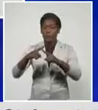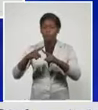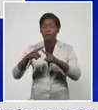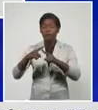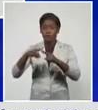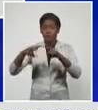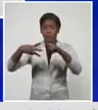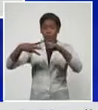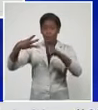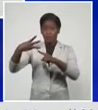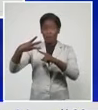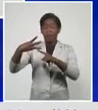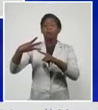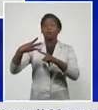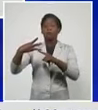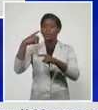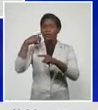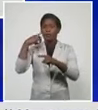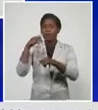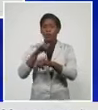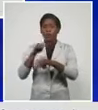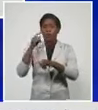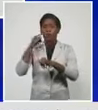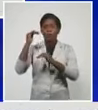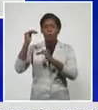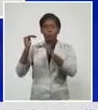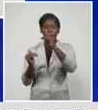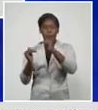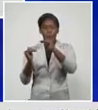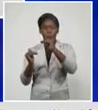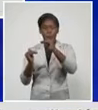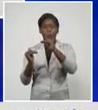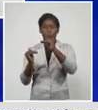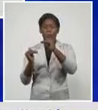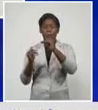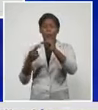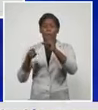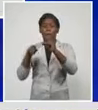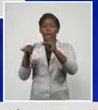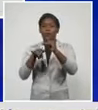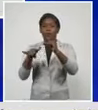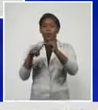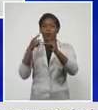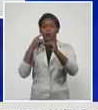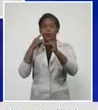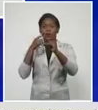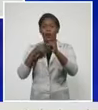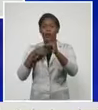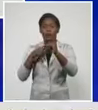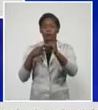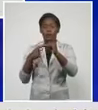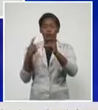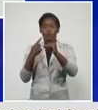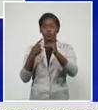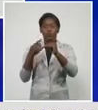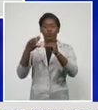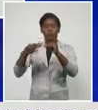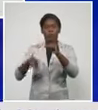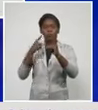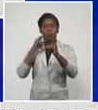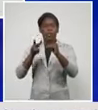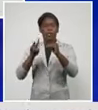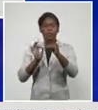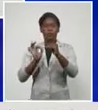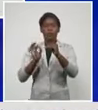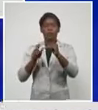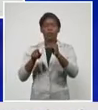Matanzas, con las tasas más bajas de nuestro país, pero que además no es un hecho casual. No es que haya sido un